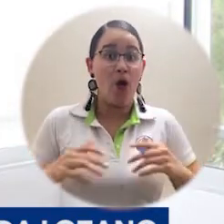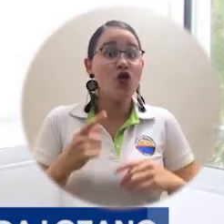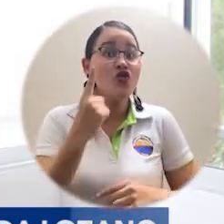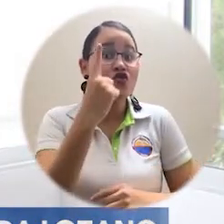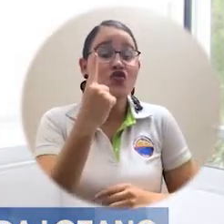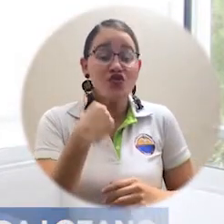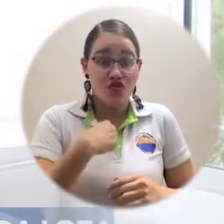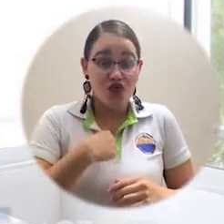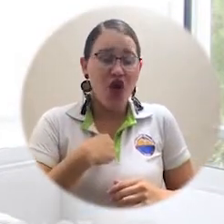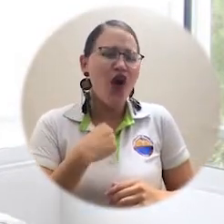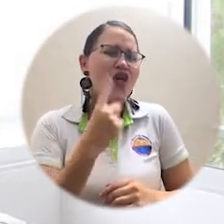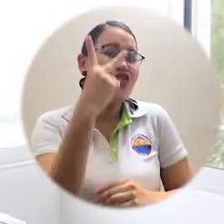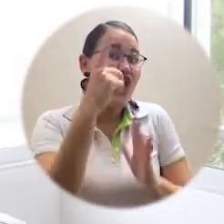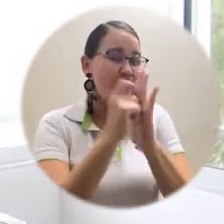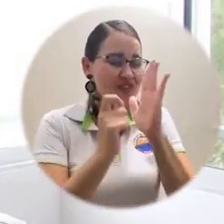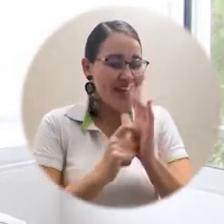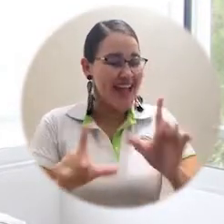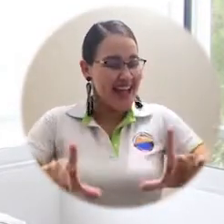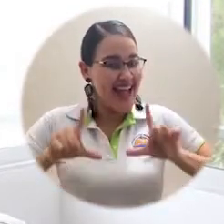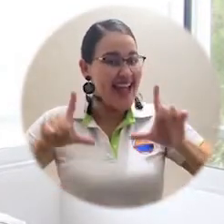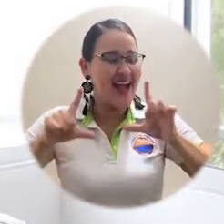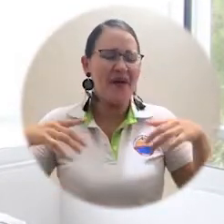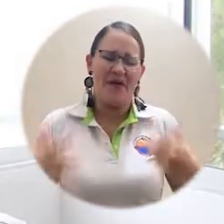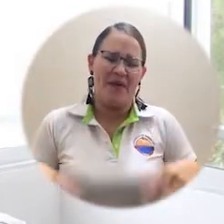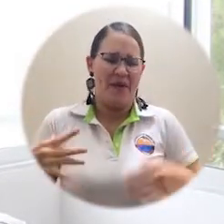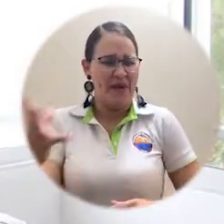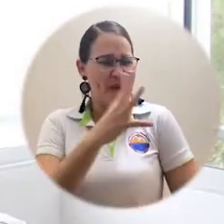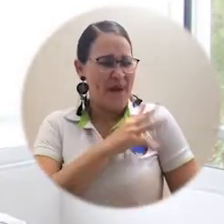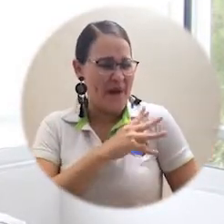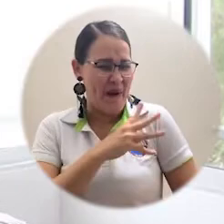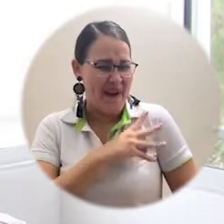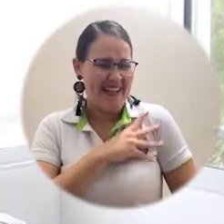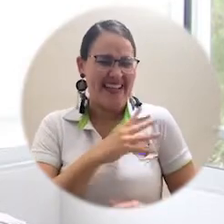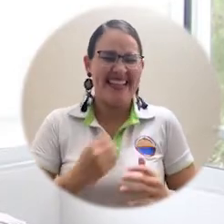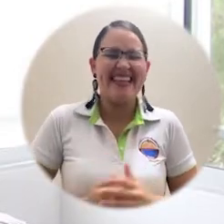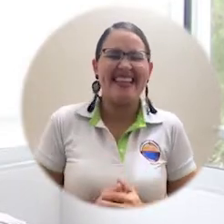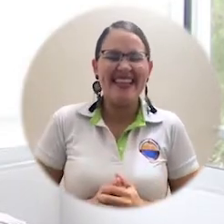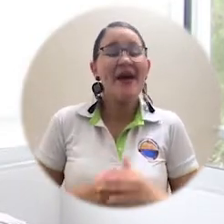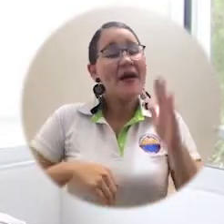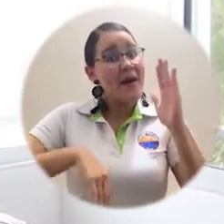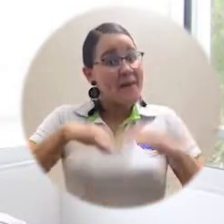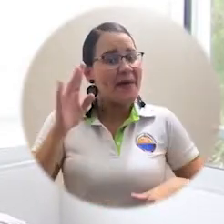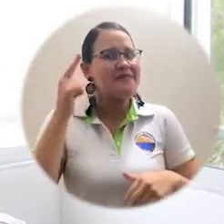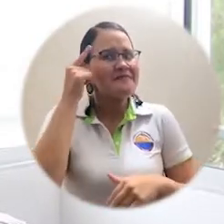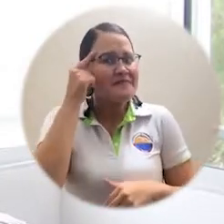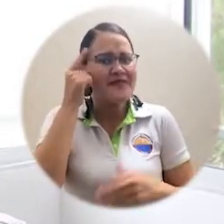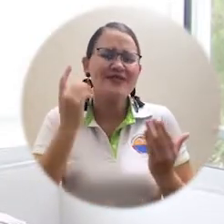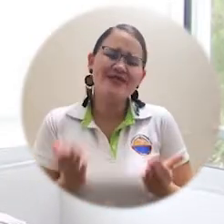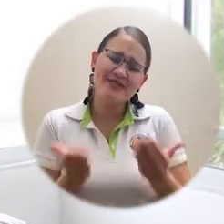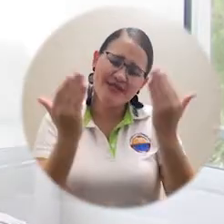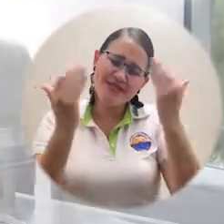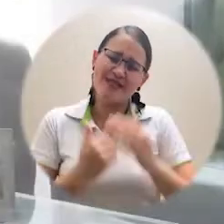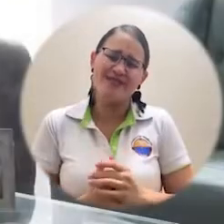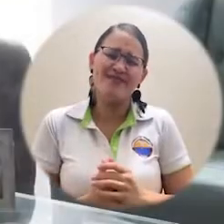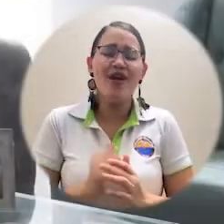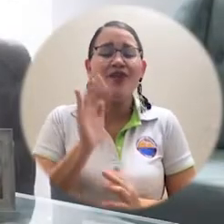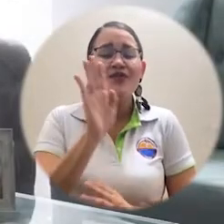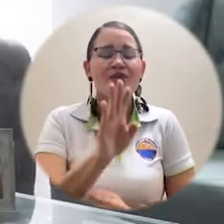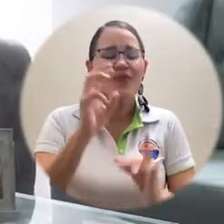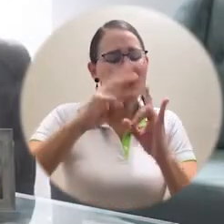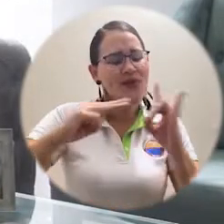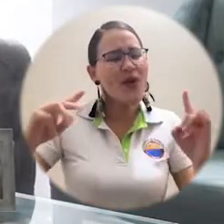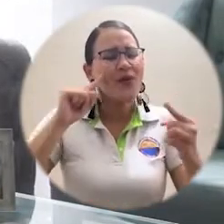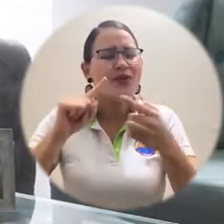de la Universidad del Magdalena, ha abierto sus brazos nuevamente esta alma mater para formar